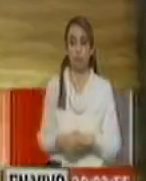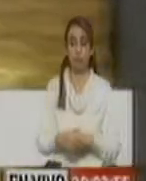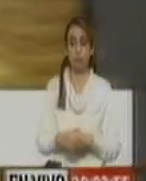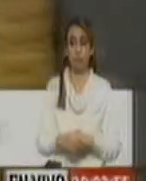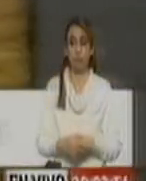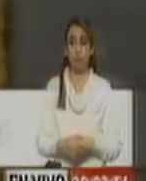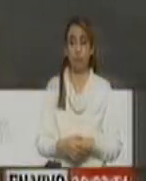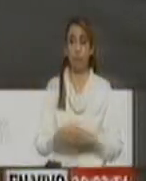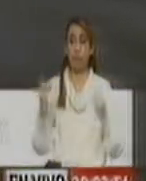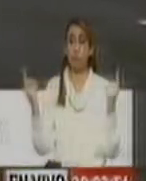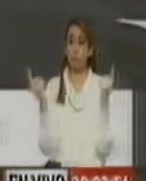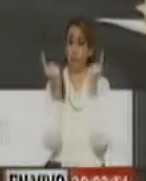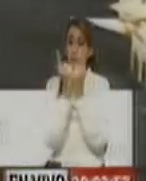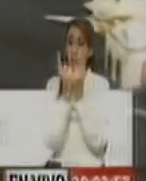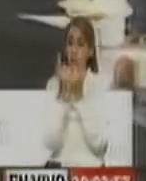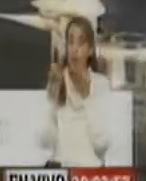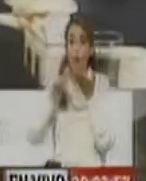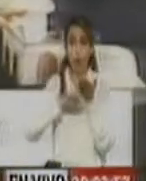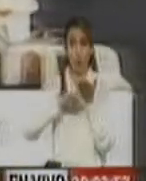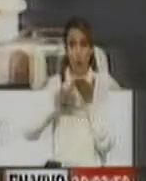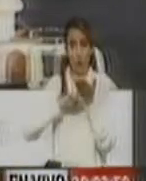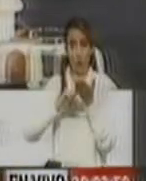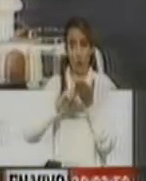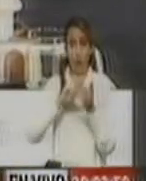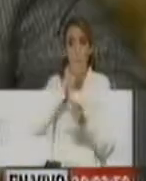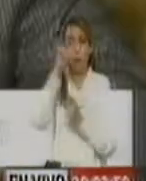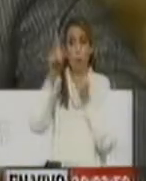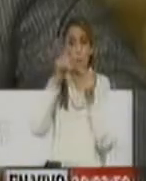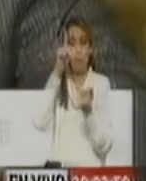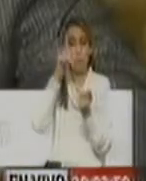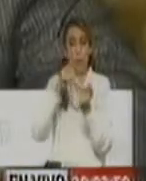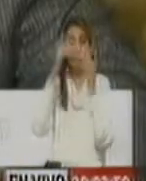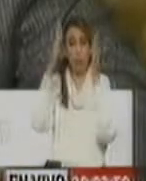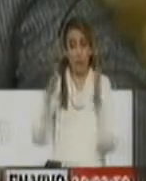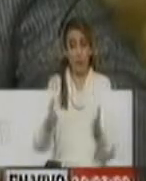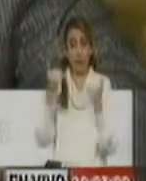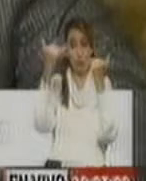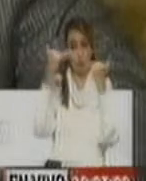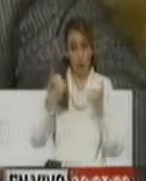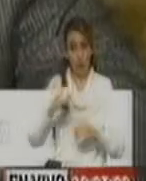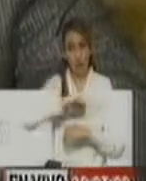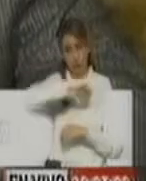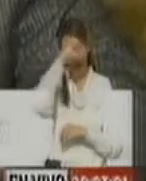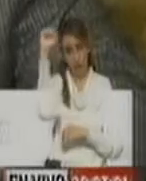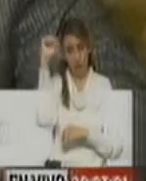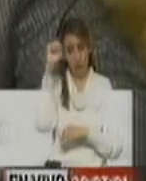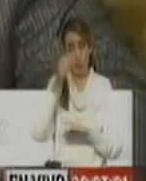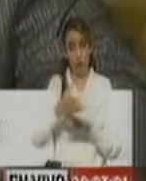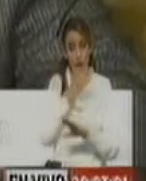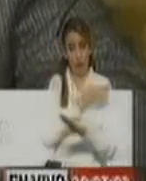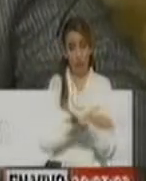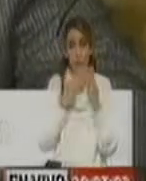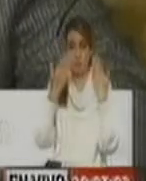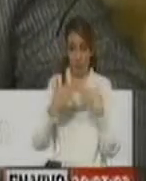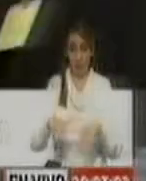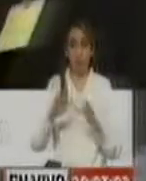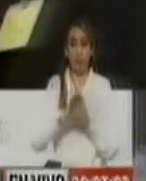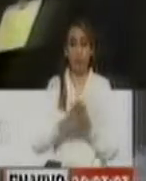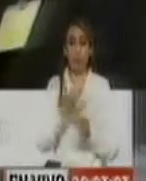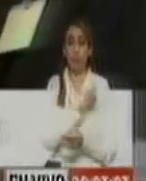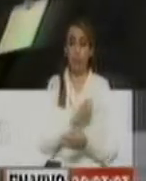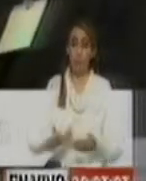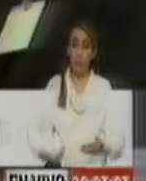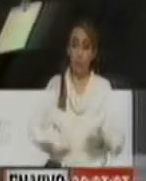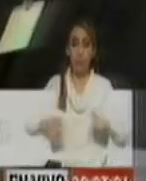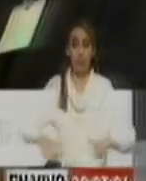Un primer encuentro con los prefectos electos del país que se cumple como parte del diálogo que caracteriza al Ejecutivo. El presidente de la